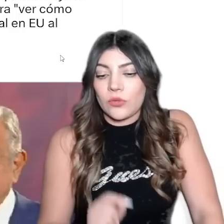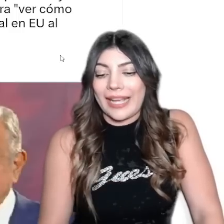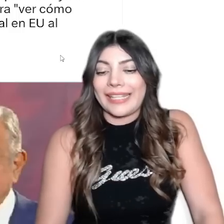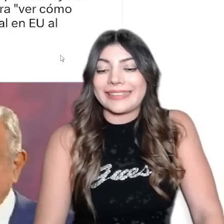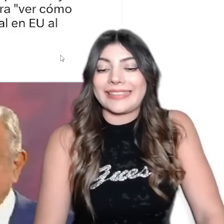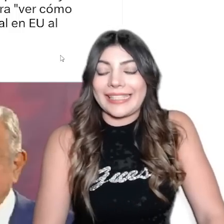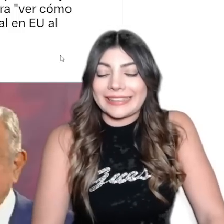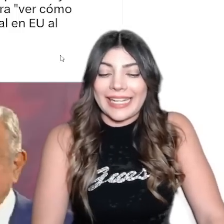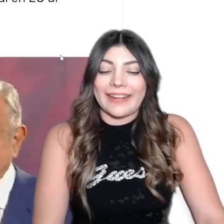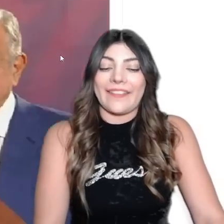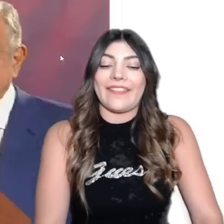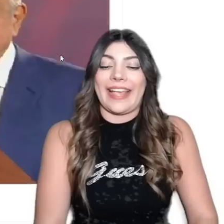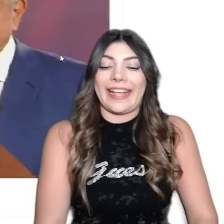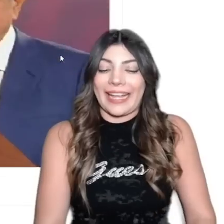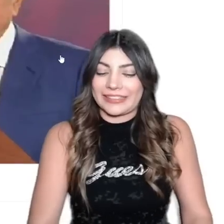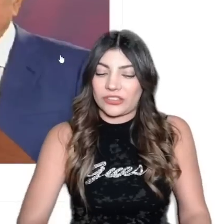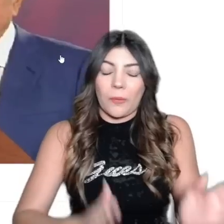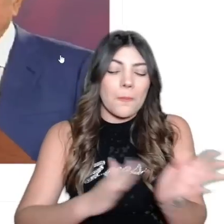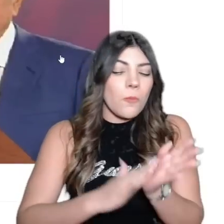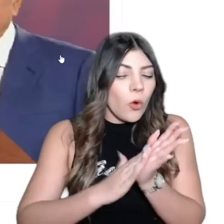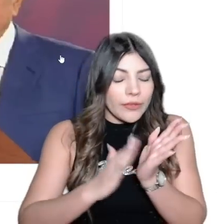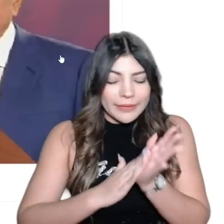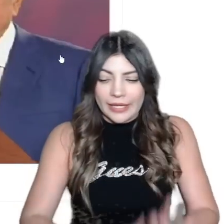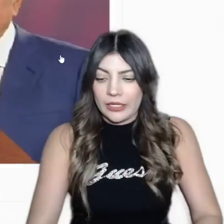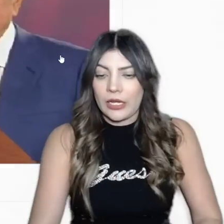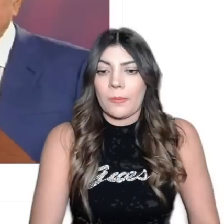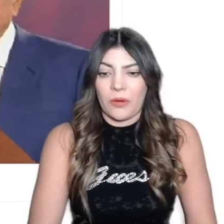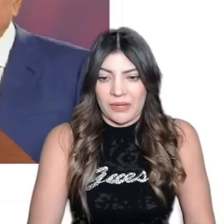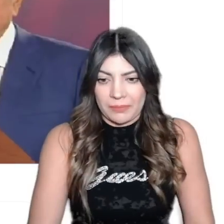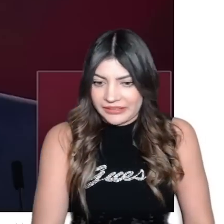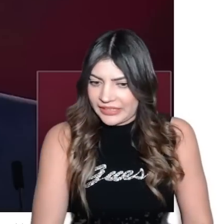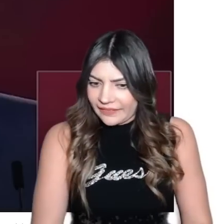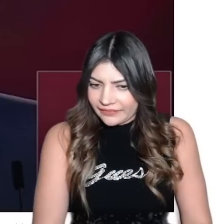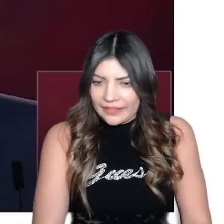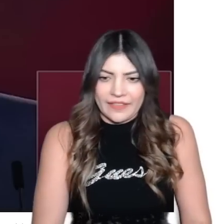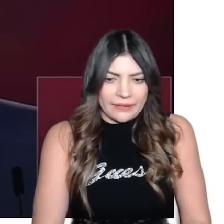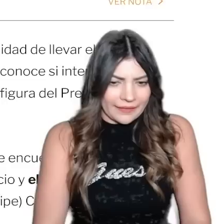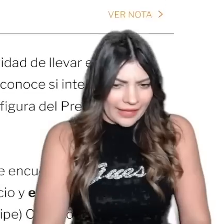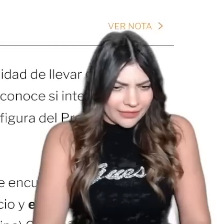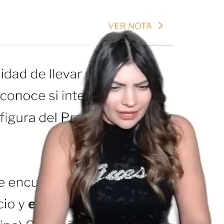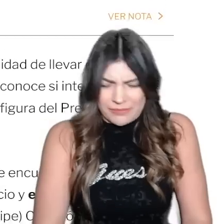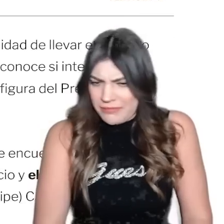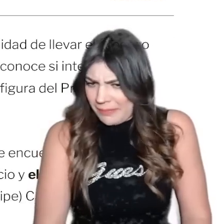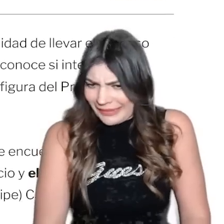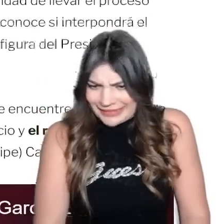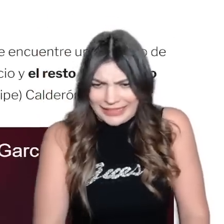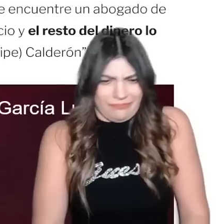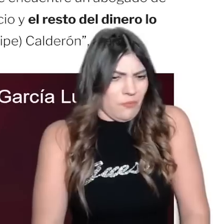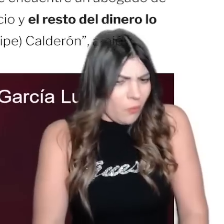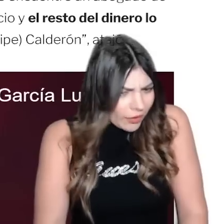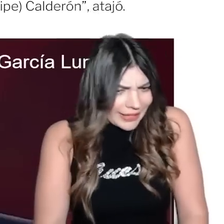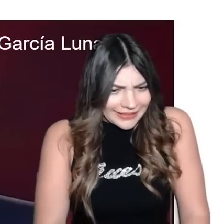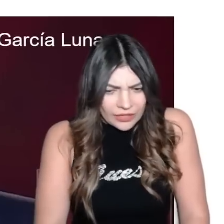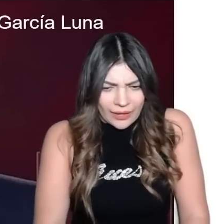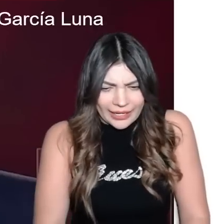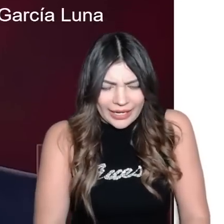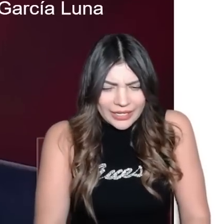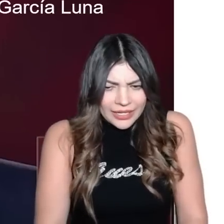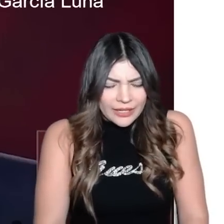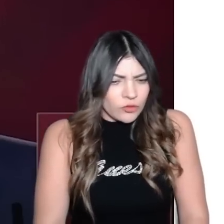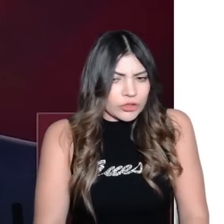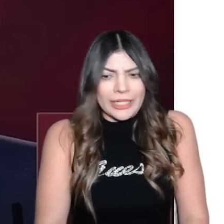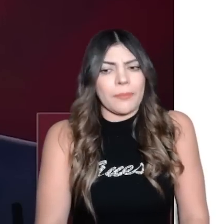García Luna, César de Castro. Muy bien por el presidente, de verdad. A mí me parece muy bien que lo